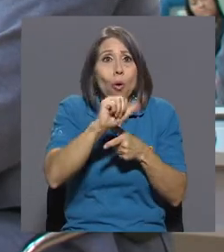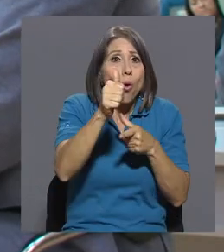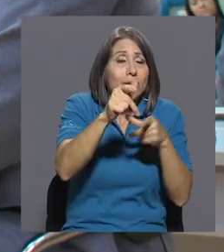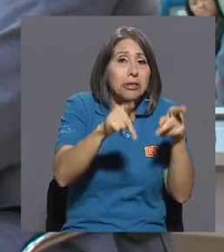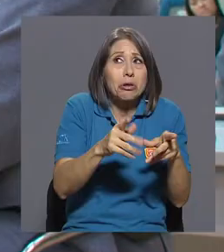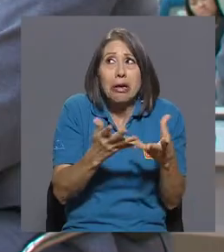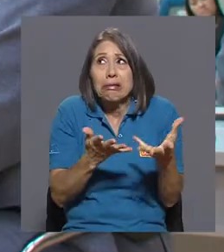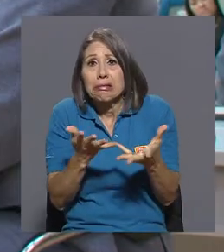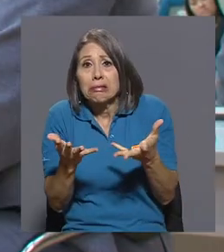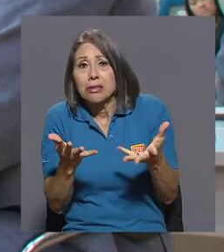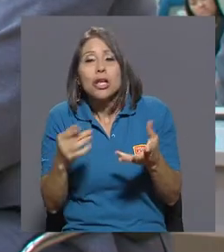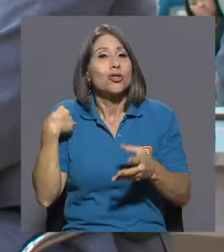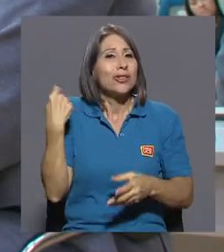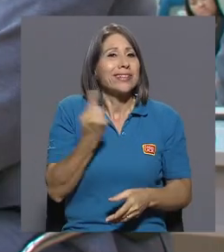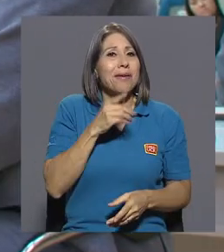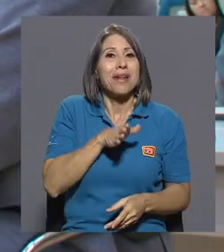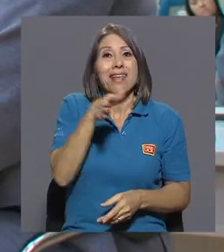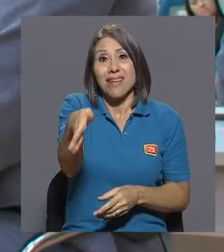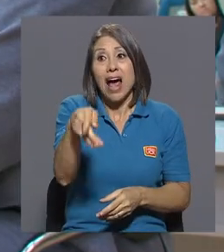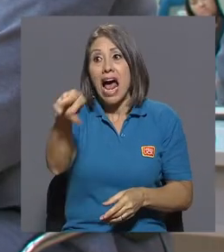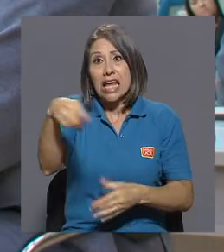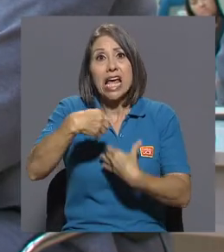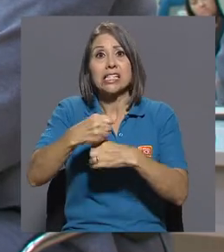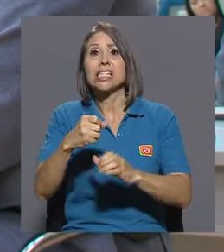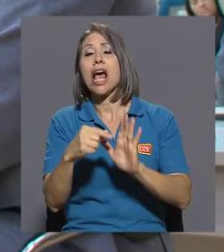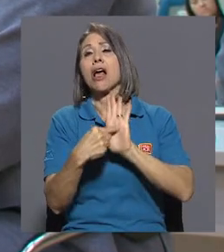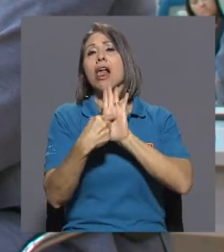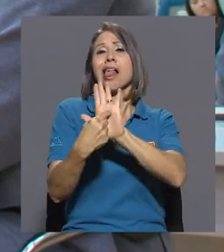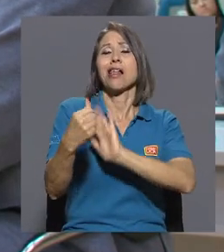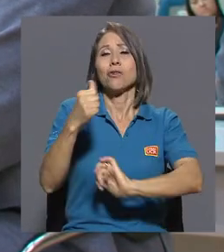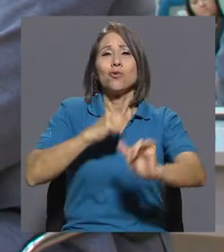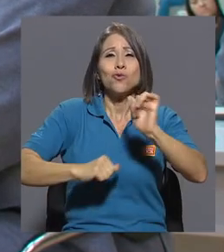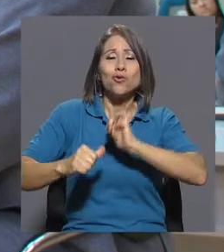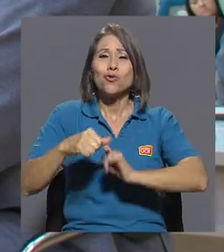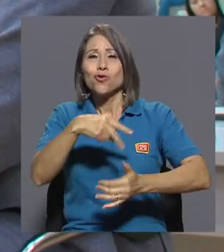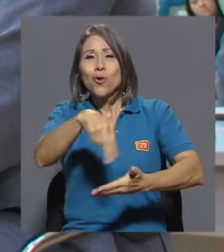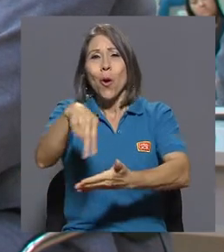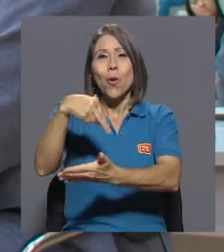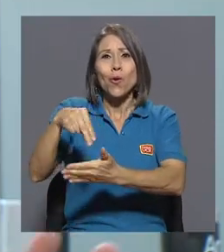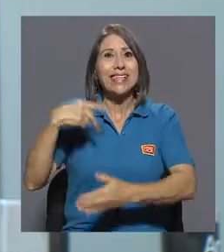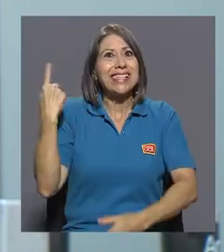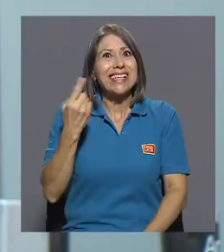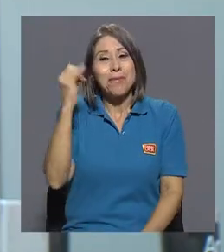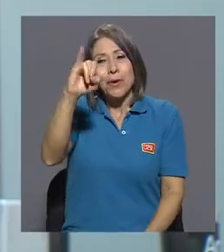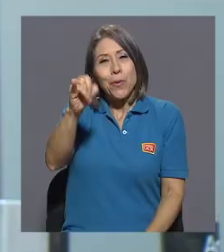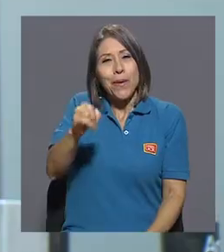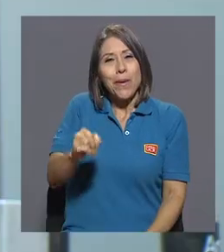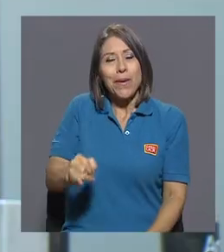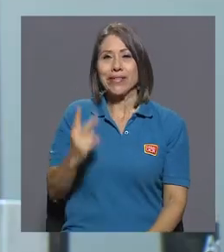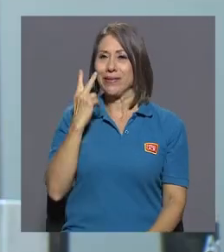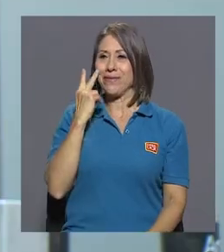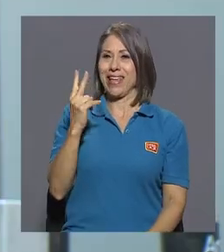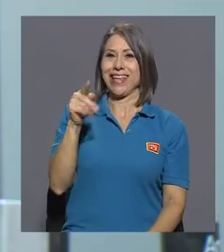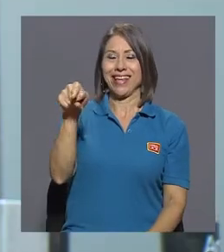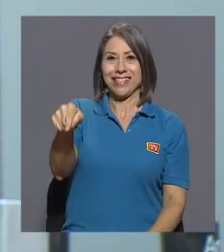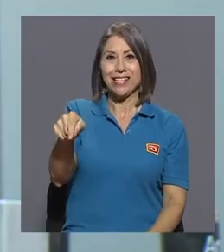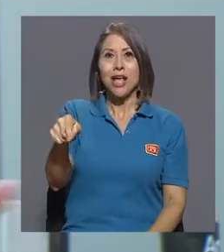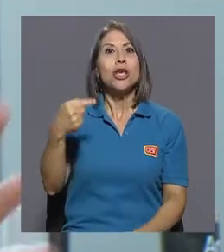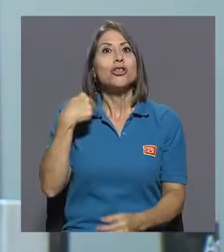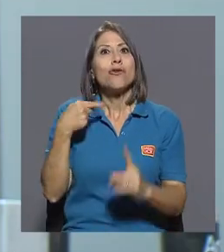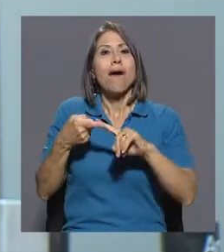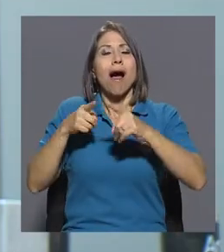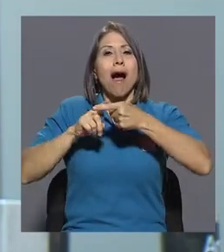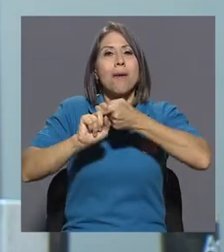un show que hacían. Y entonces yo iba a ese show todos los jueves, estaba ahí de primera fila y veía el show. Y me voy haciendo amigo con la